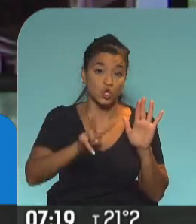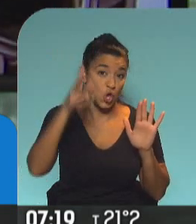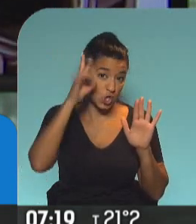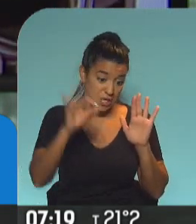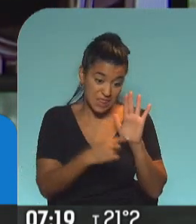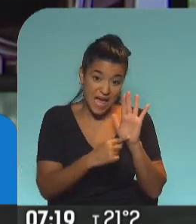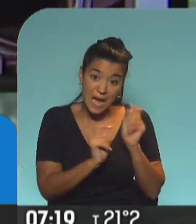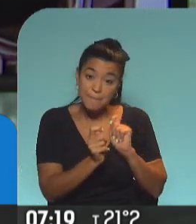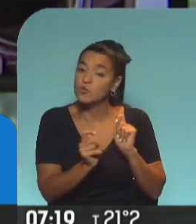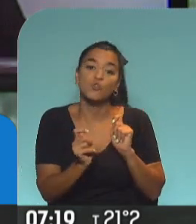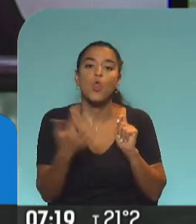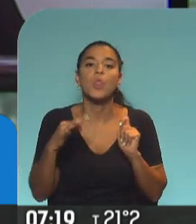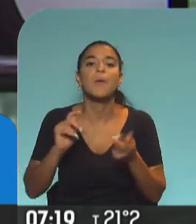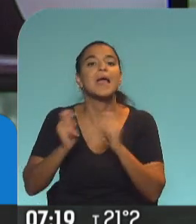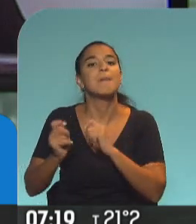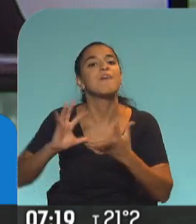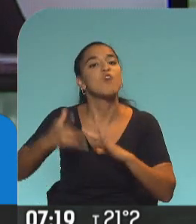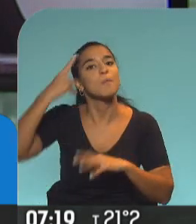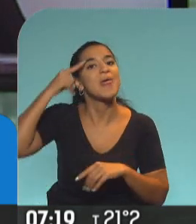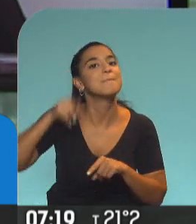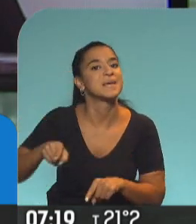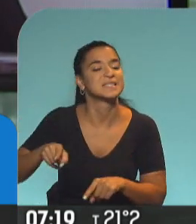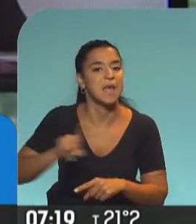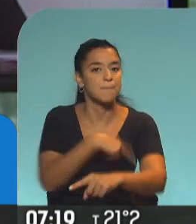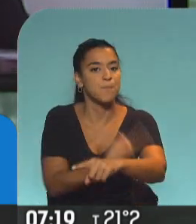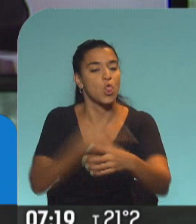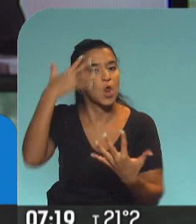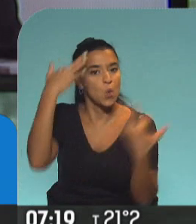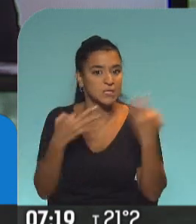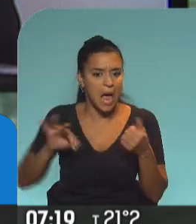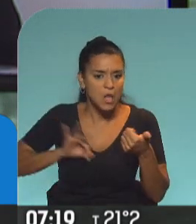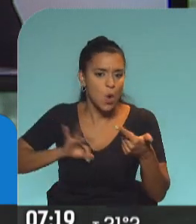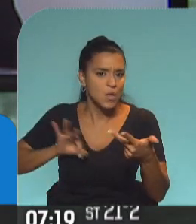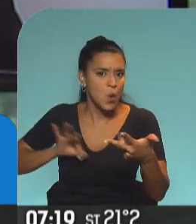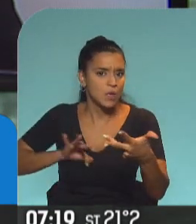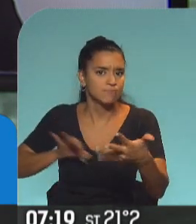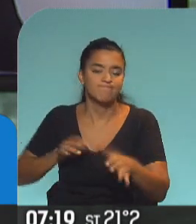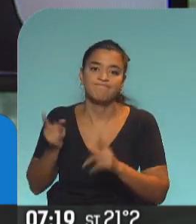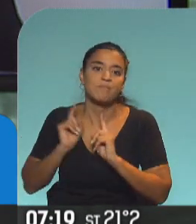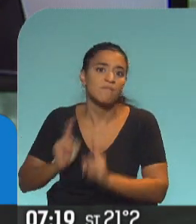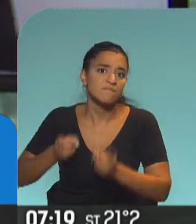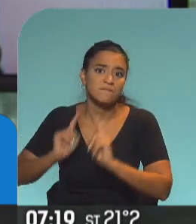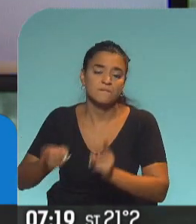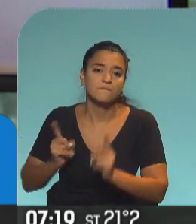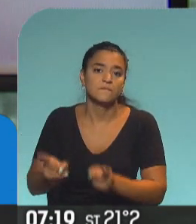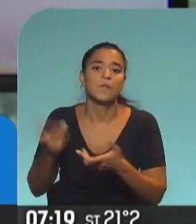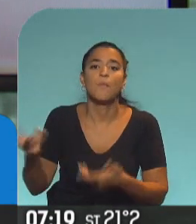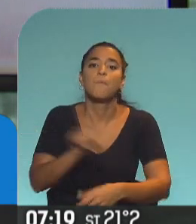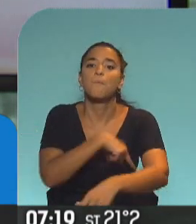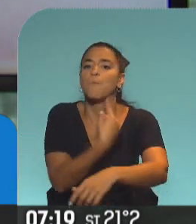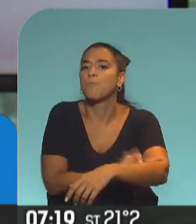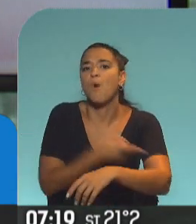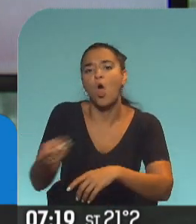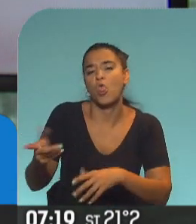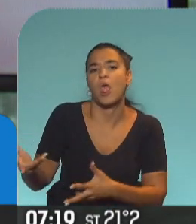sino probablemente lo que hay que cambiar es una mentalidad que en el Poder Judicial hace muchos años que se viene consolidando como un poder